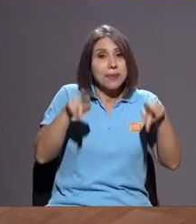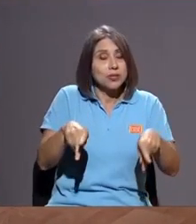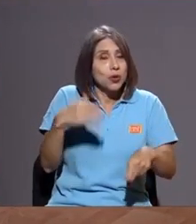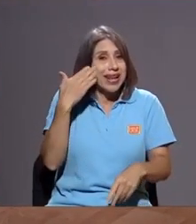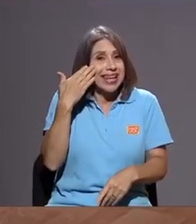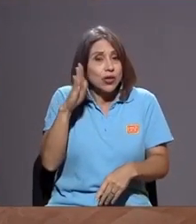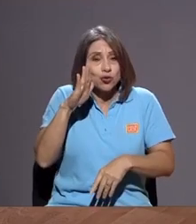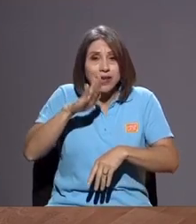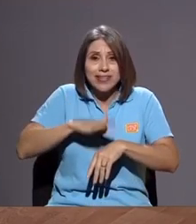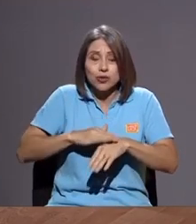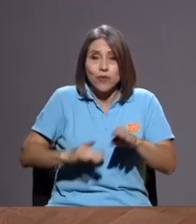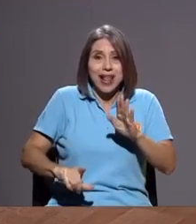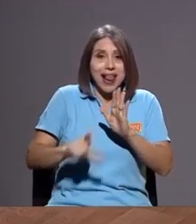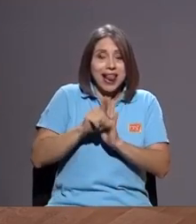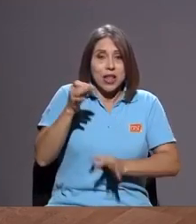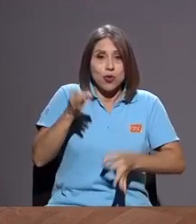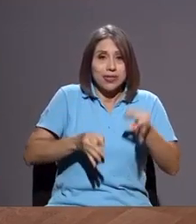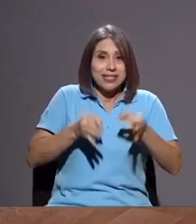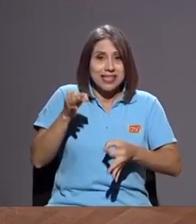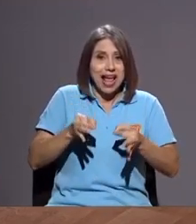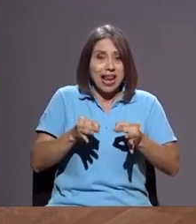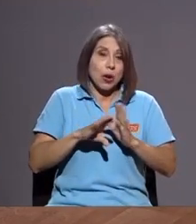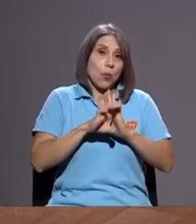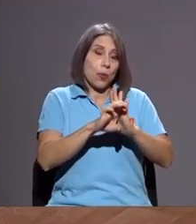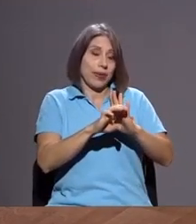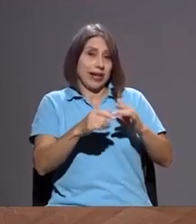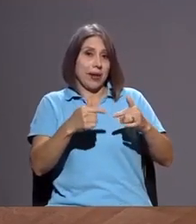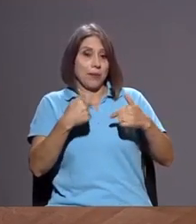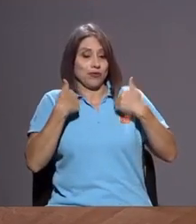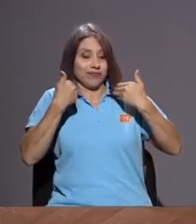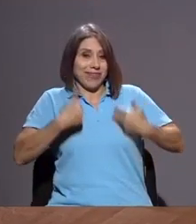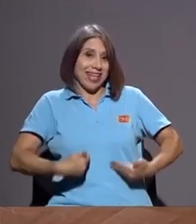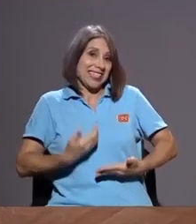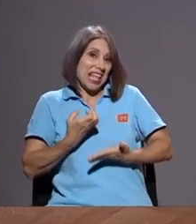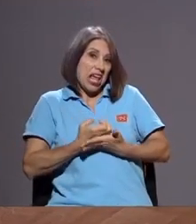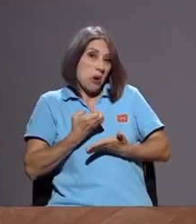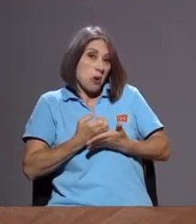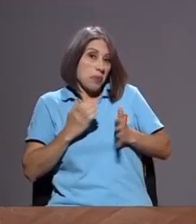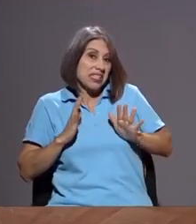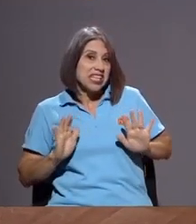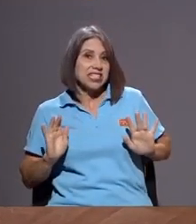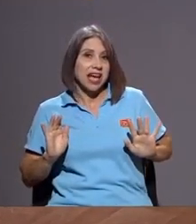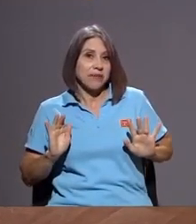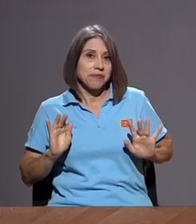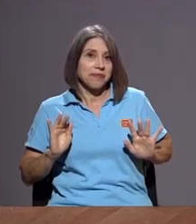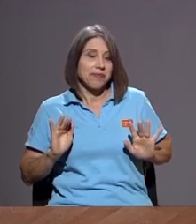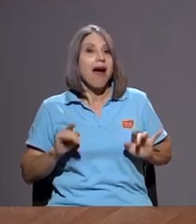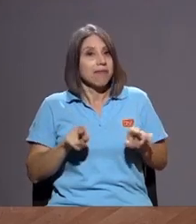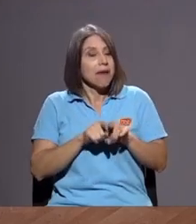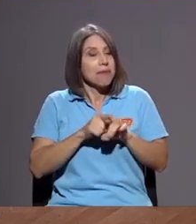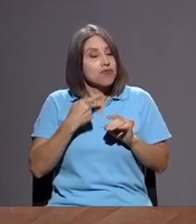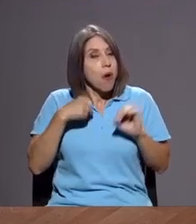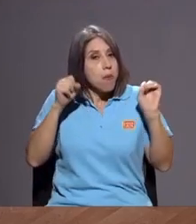el ámbito judicial, como este economistilla, puede